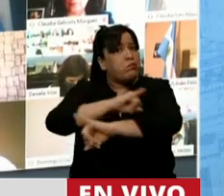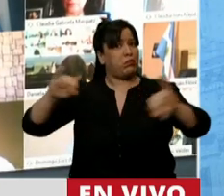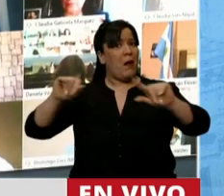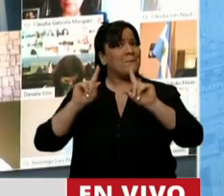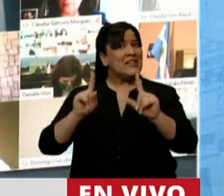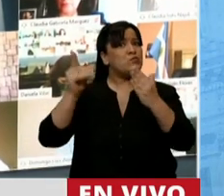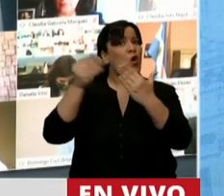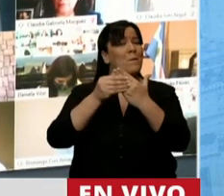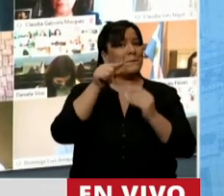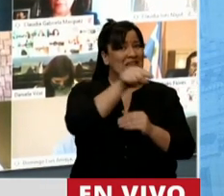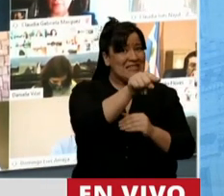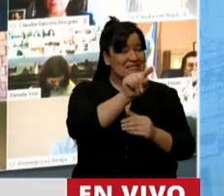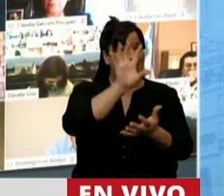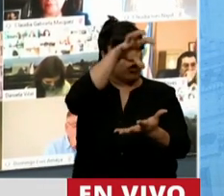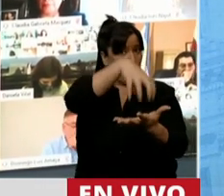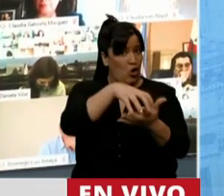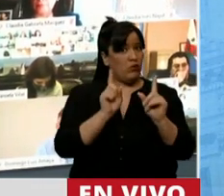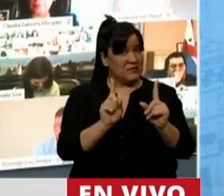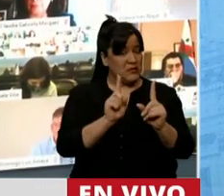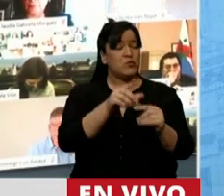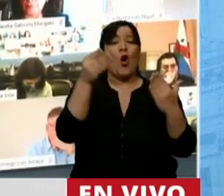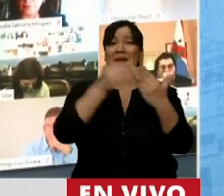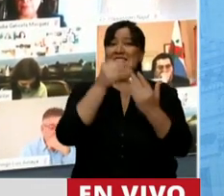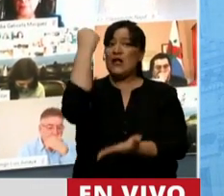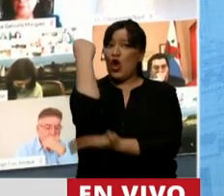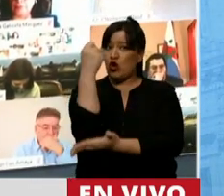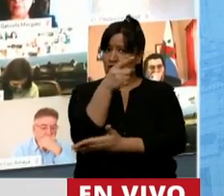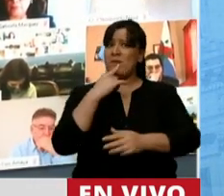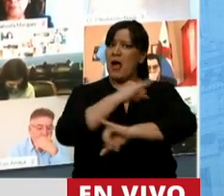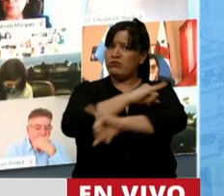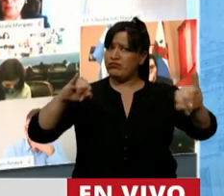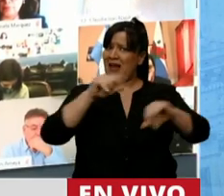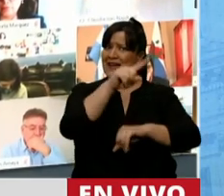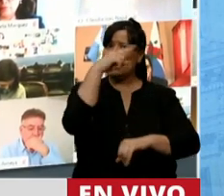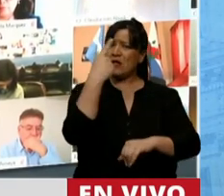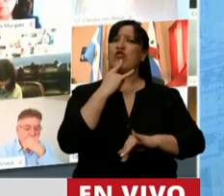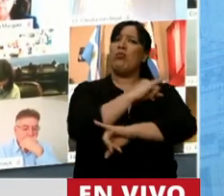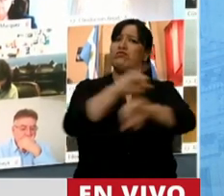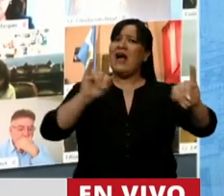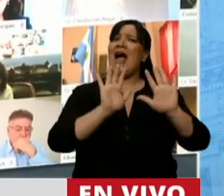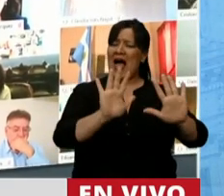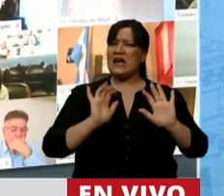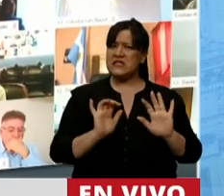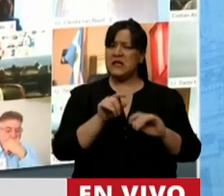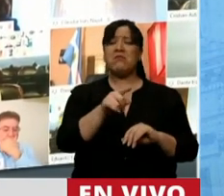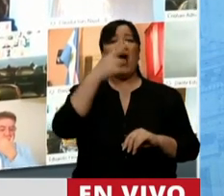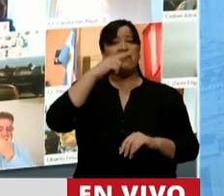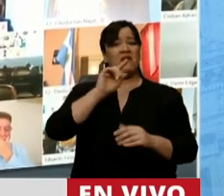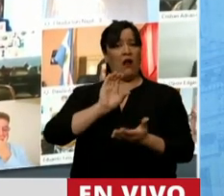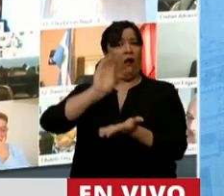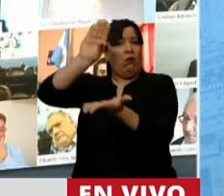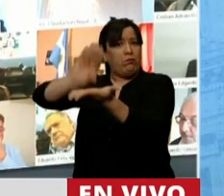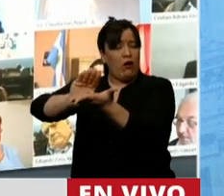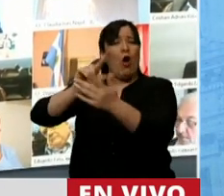por su ministerio por el ministerio de economía de la nación este ha recibido por